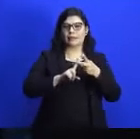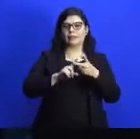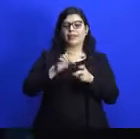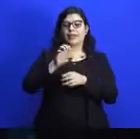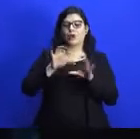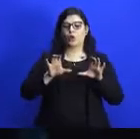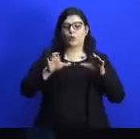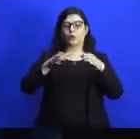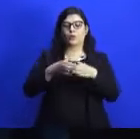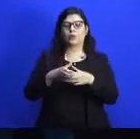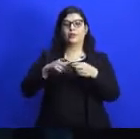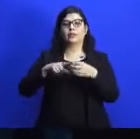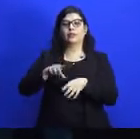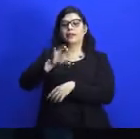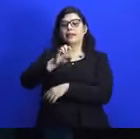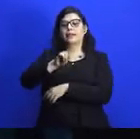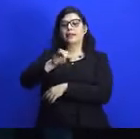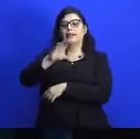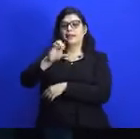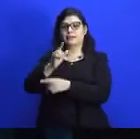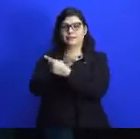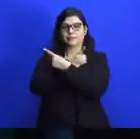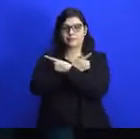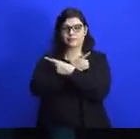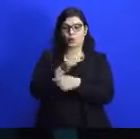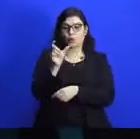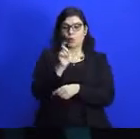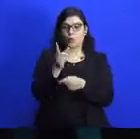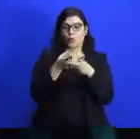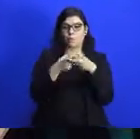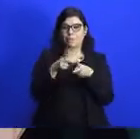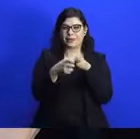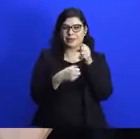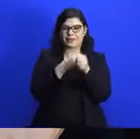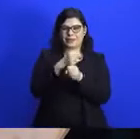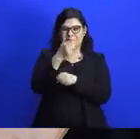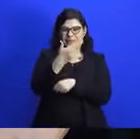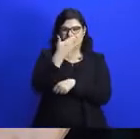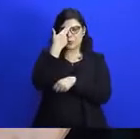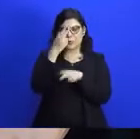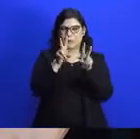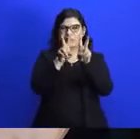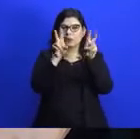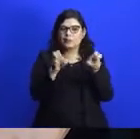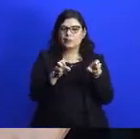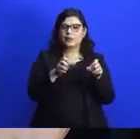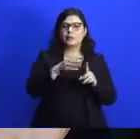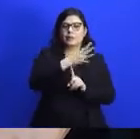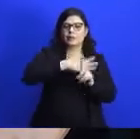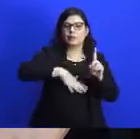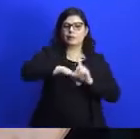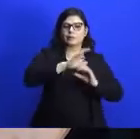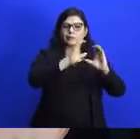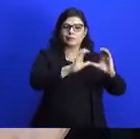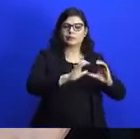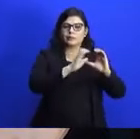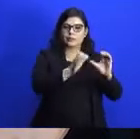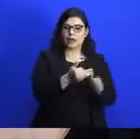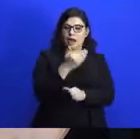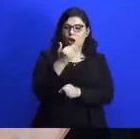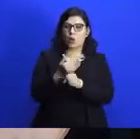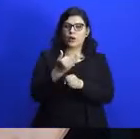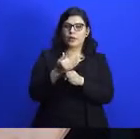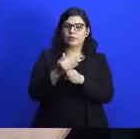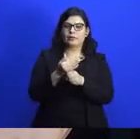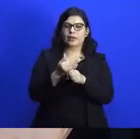En mayo del año pasado, del inicio de este año, tocamos el concepto de sustentabilidad y hoy día vamos a profundizar un poco